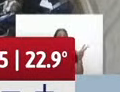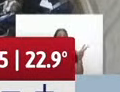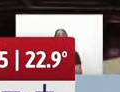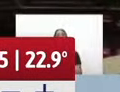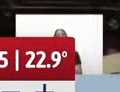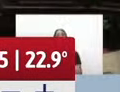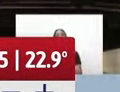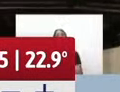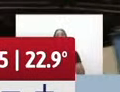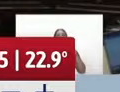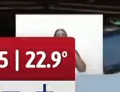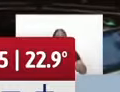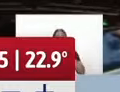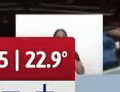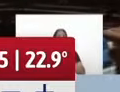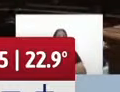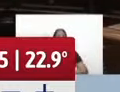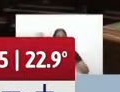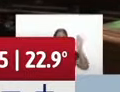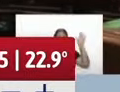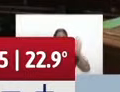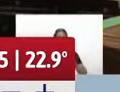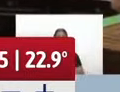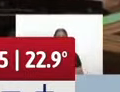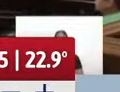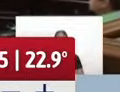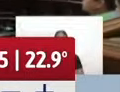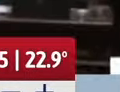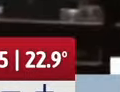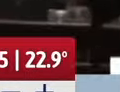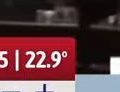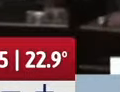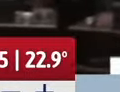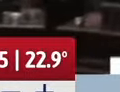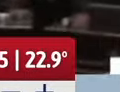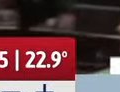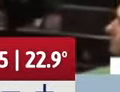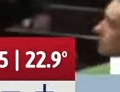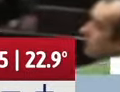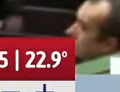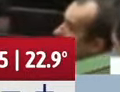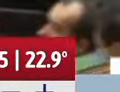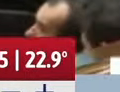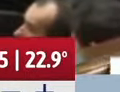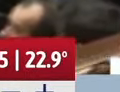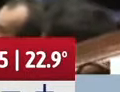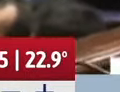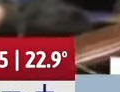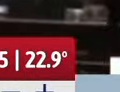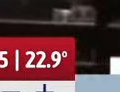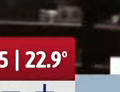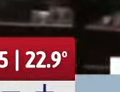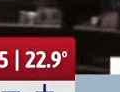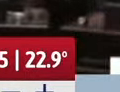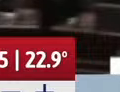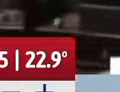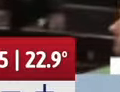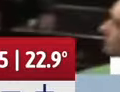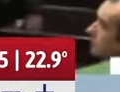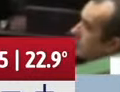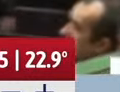Sí, totalmente. A ver, viste que son como las dos cámaras funcionan distinto y tienen distintas